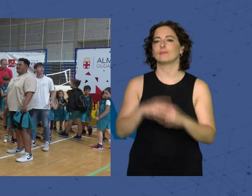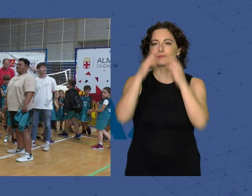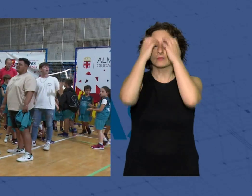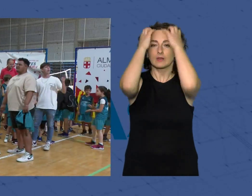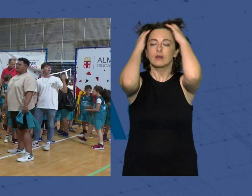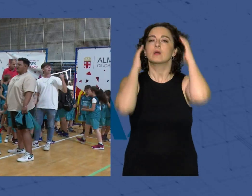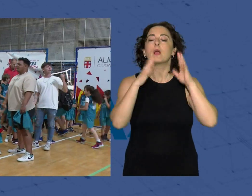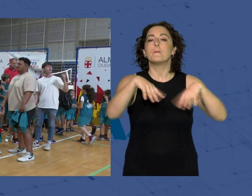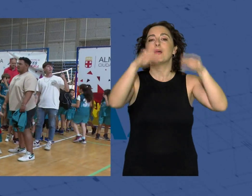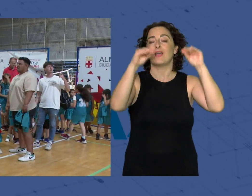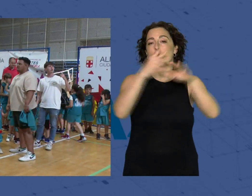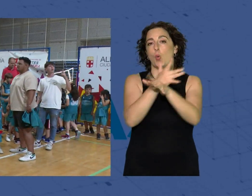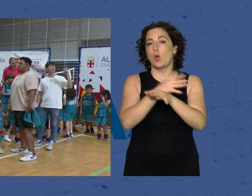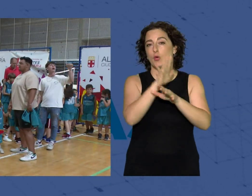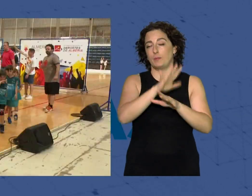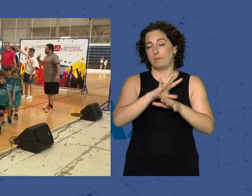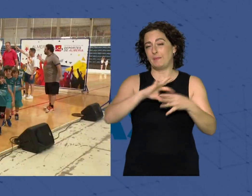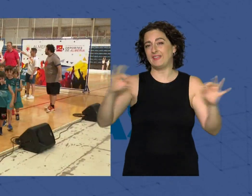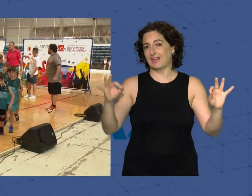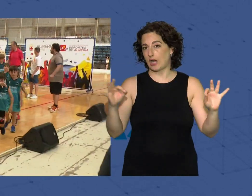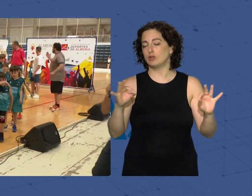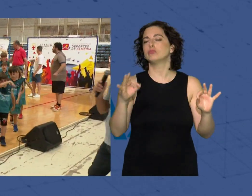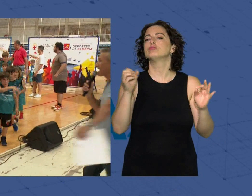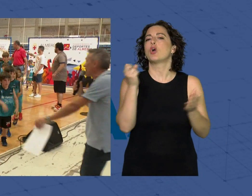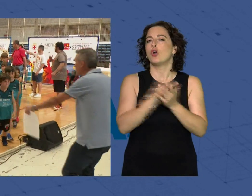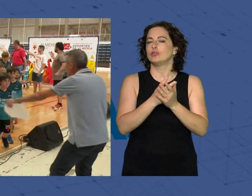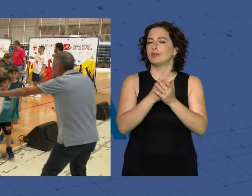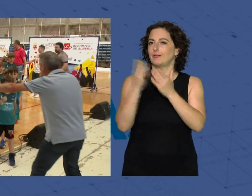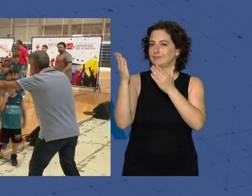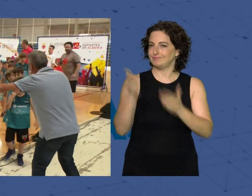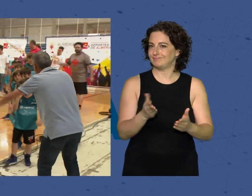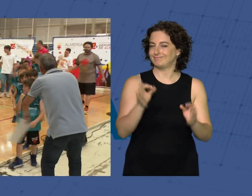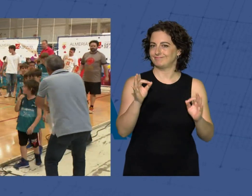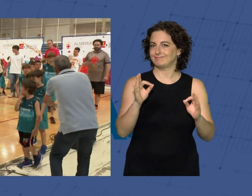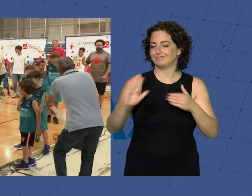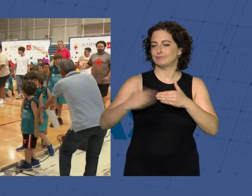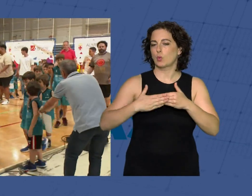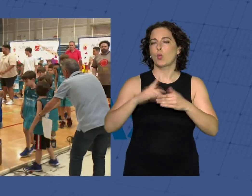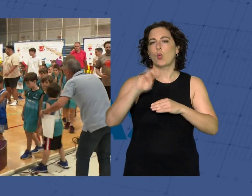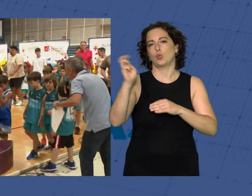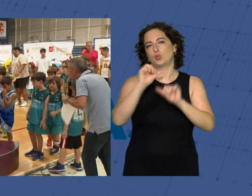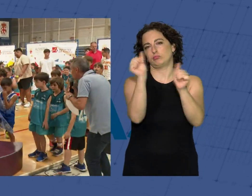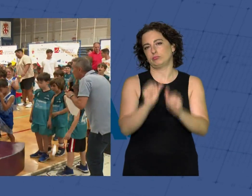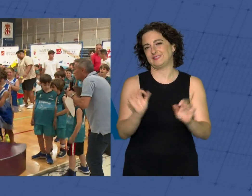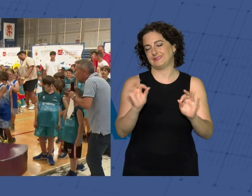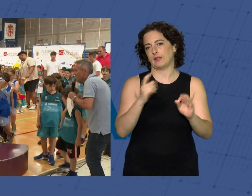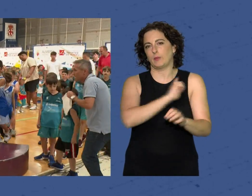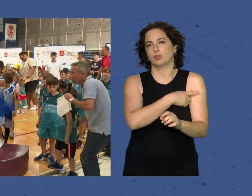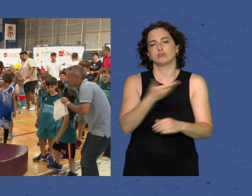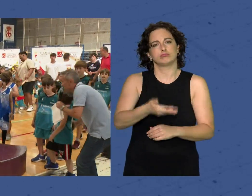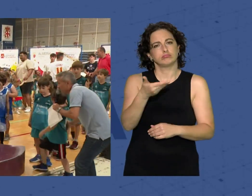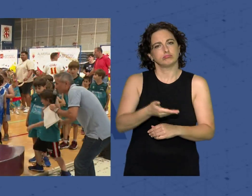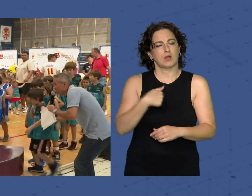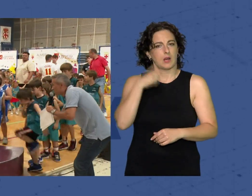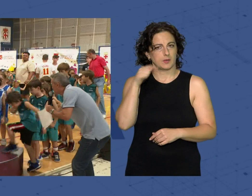El Palacio de los Juegos del Mediterráneo volvió a vestirse de gala para poner el colfón a otra modalidad deportiva de tanta importancia en